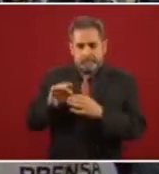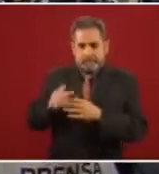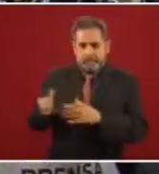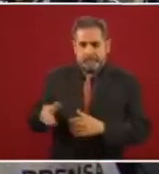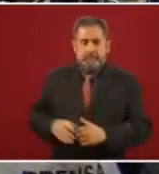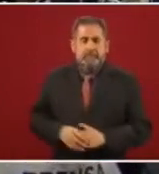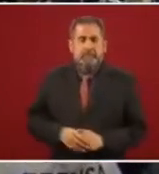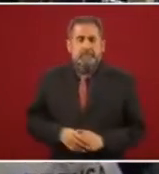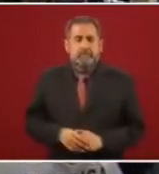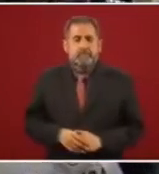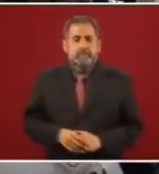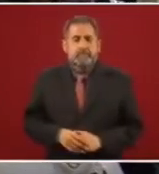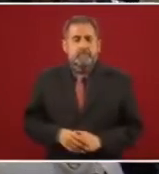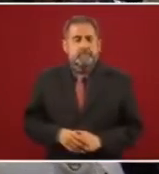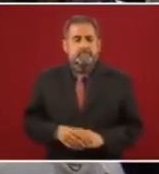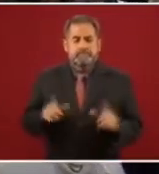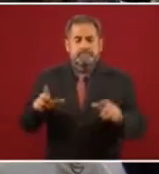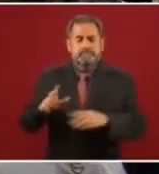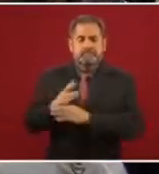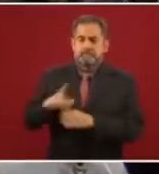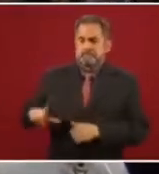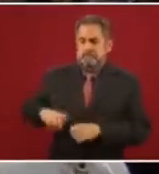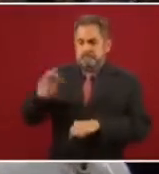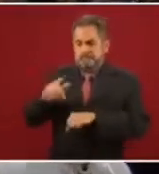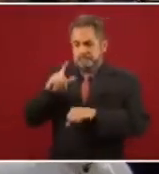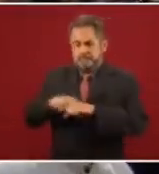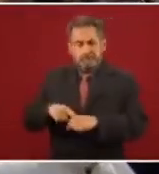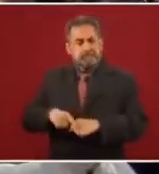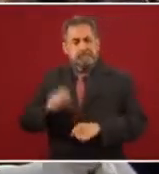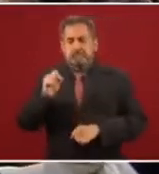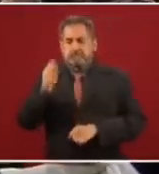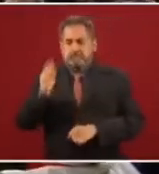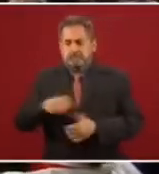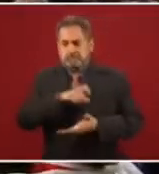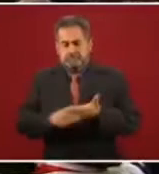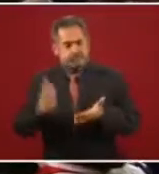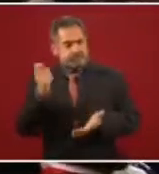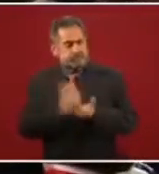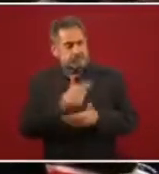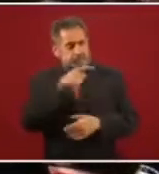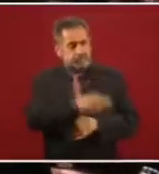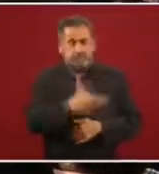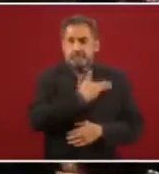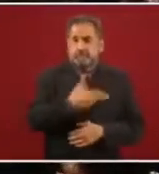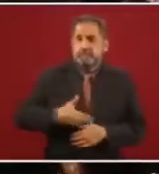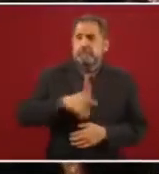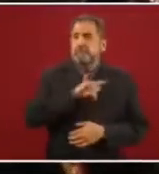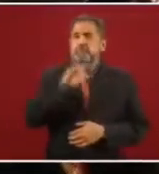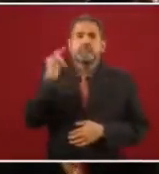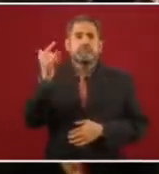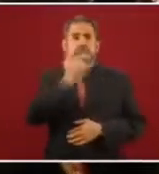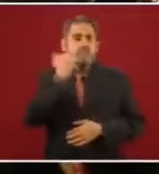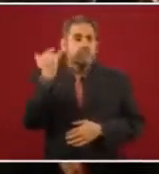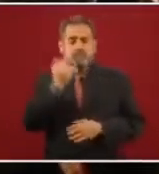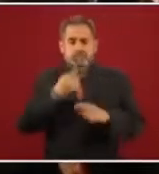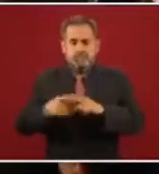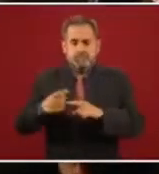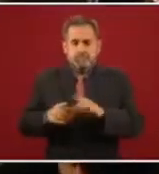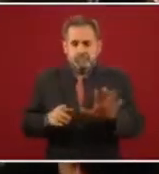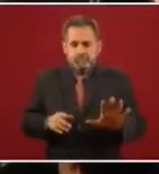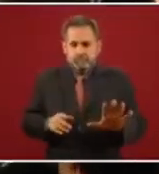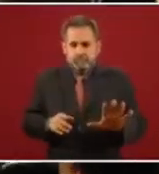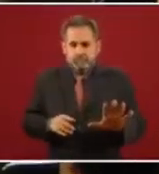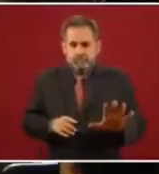A ver, ¿qué dice? El gobierno federal aprobó la compra de un nuevo avión para las giras internacionales del presidente de la República. Párate